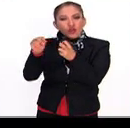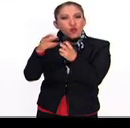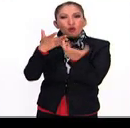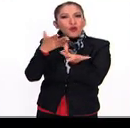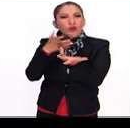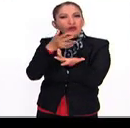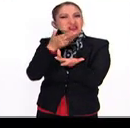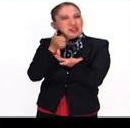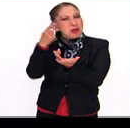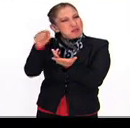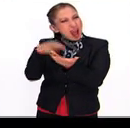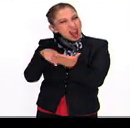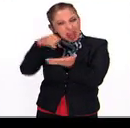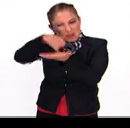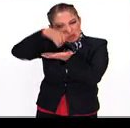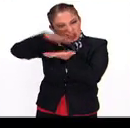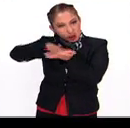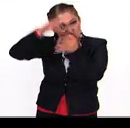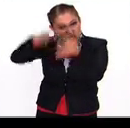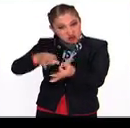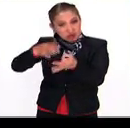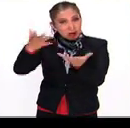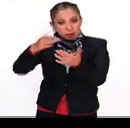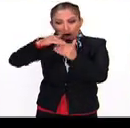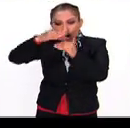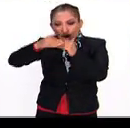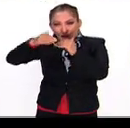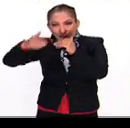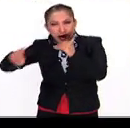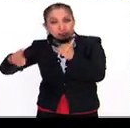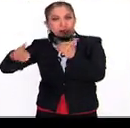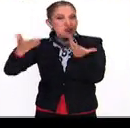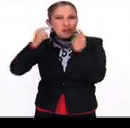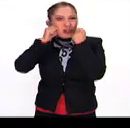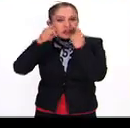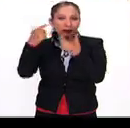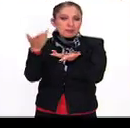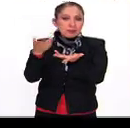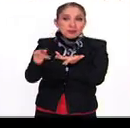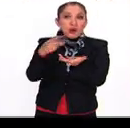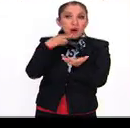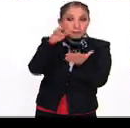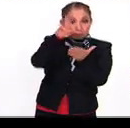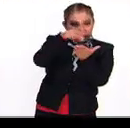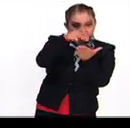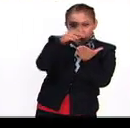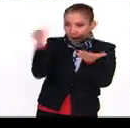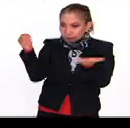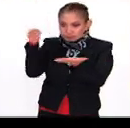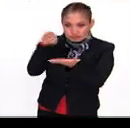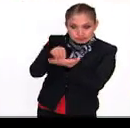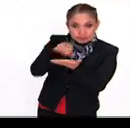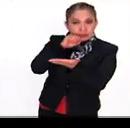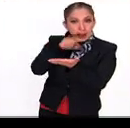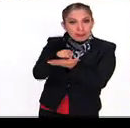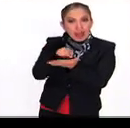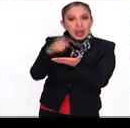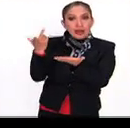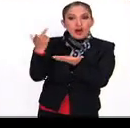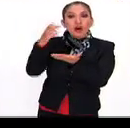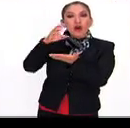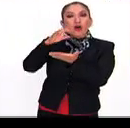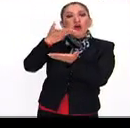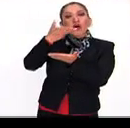permite una impresión continua, o porque también hace aplicaciones tanto de pintura como, por ejemplo, de hoja de